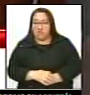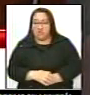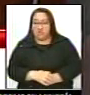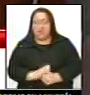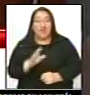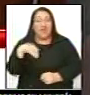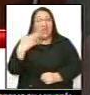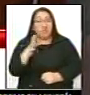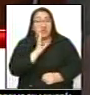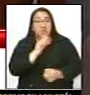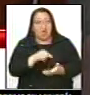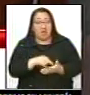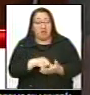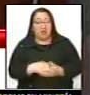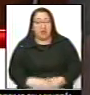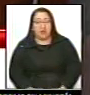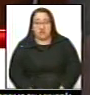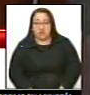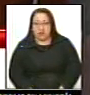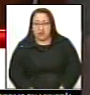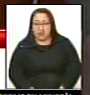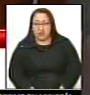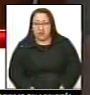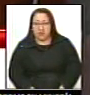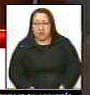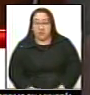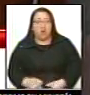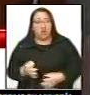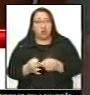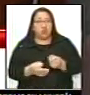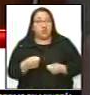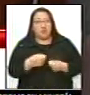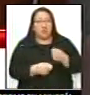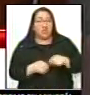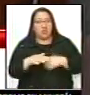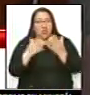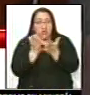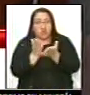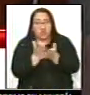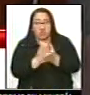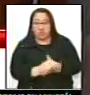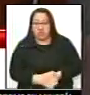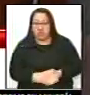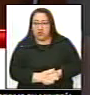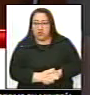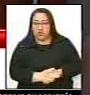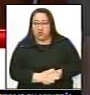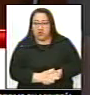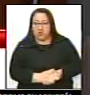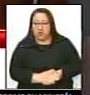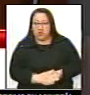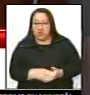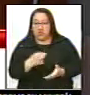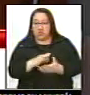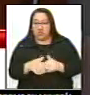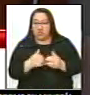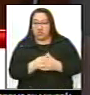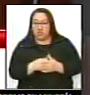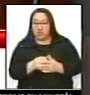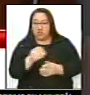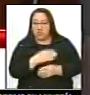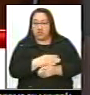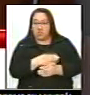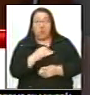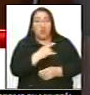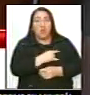Después hablan de los costos de inversión, dicen los estudios de, de conteos de tráfico efectuados por la Universidad